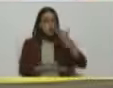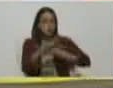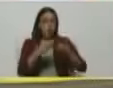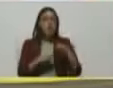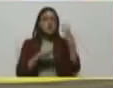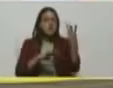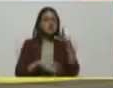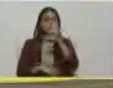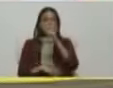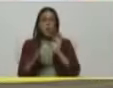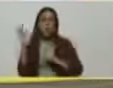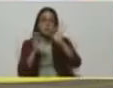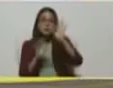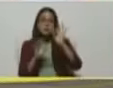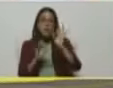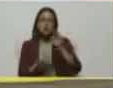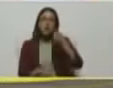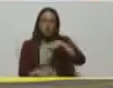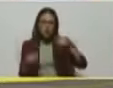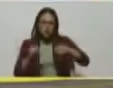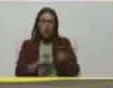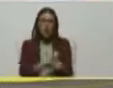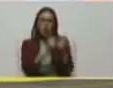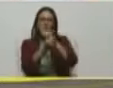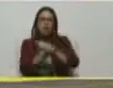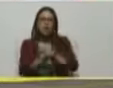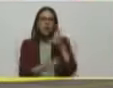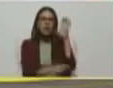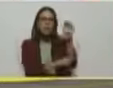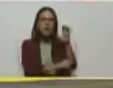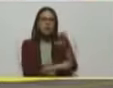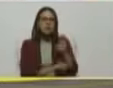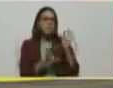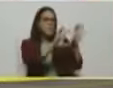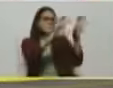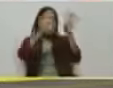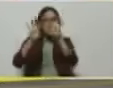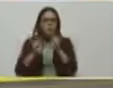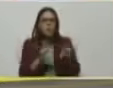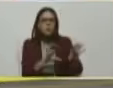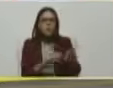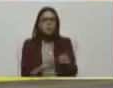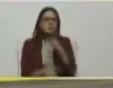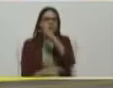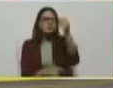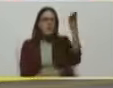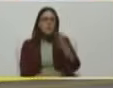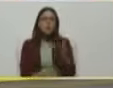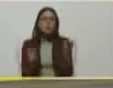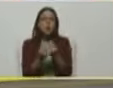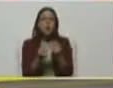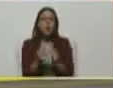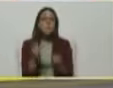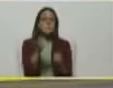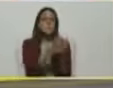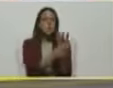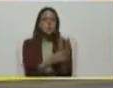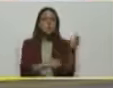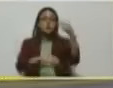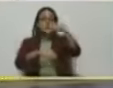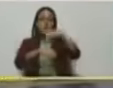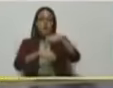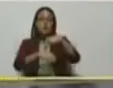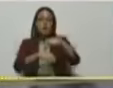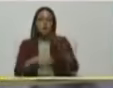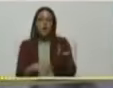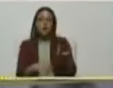desabastecimiento. Hoy tenemos el país abastecido al 100% con producción nacional.